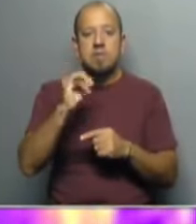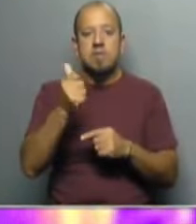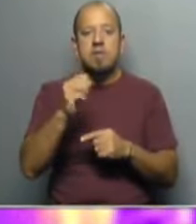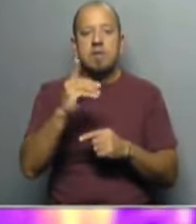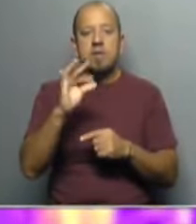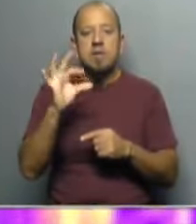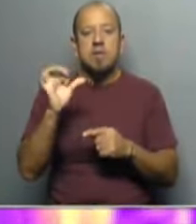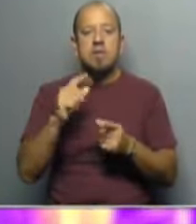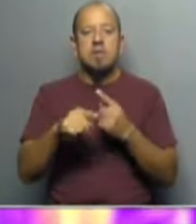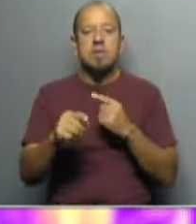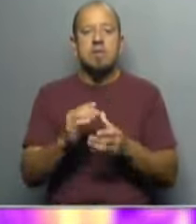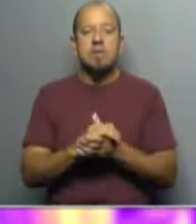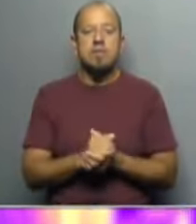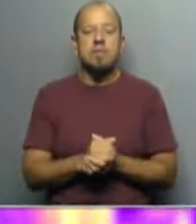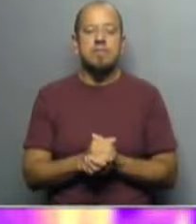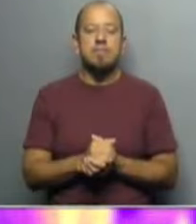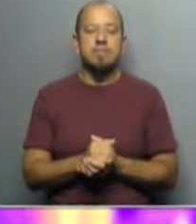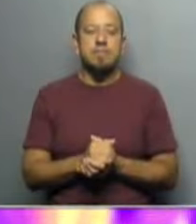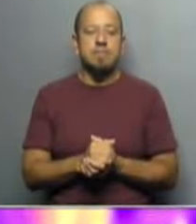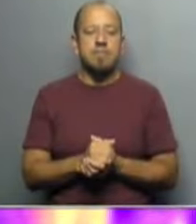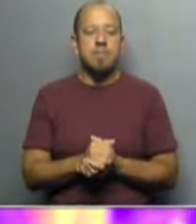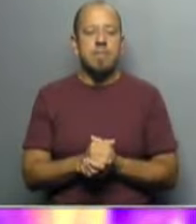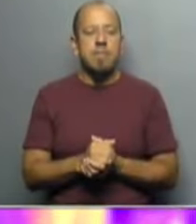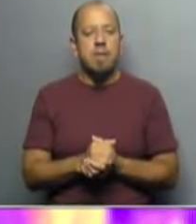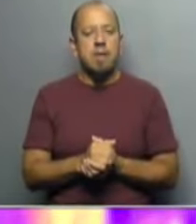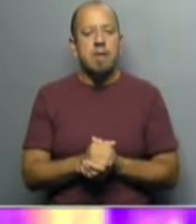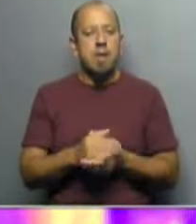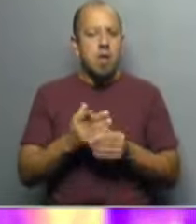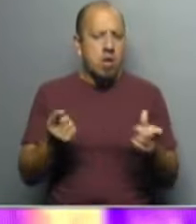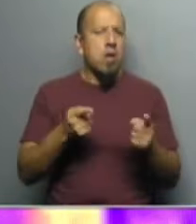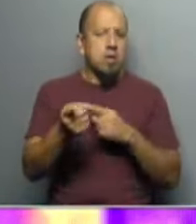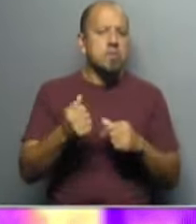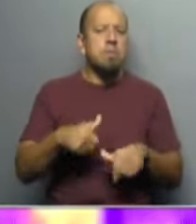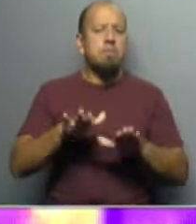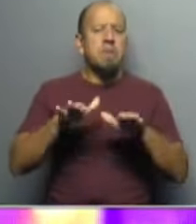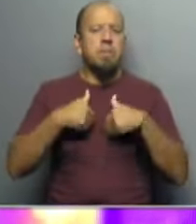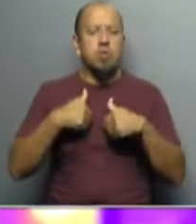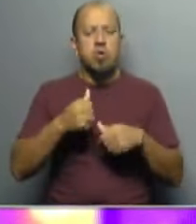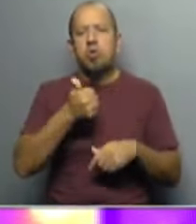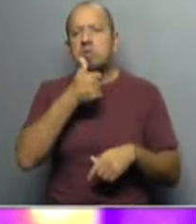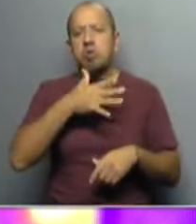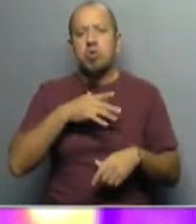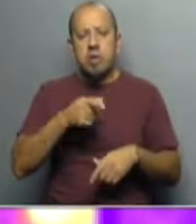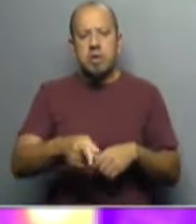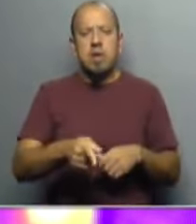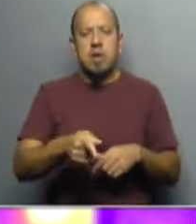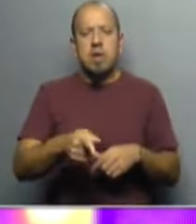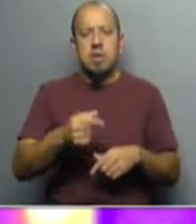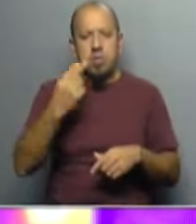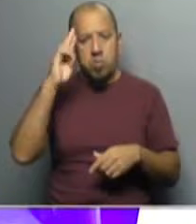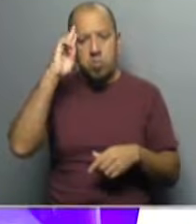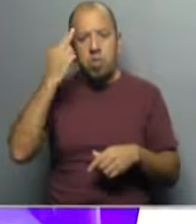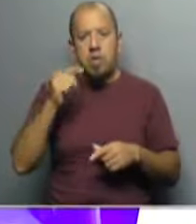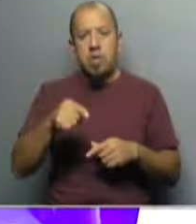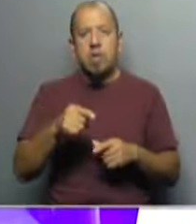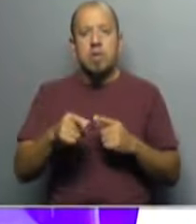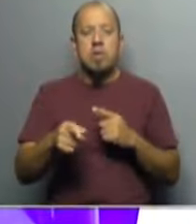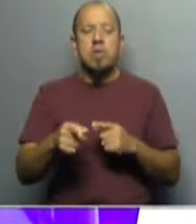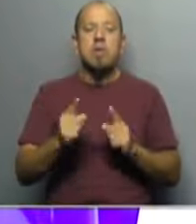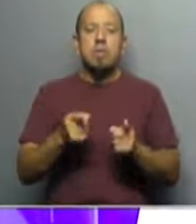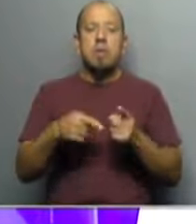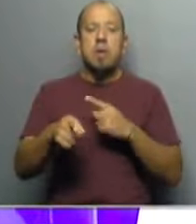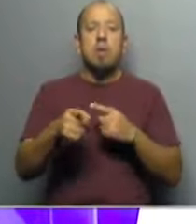bueno, tuvo ese cambio después. Y es Patrimonio Histórico Nacional, creo, también, el parque. Sí. No, sí. Y dicho sea de paso,